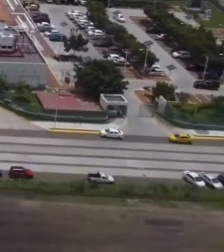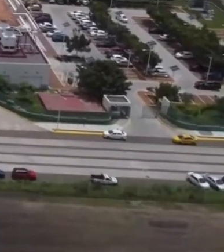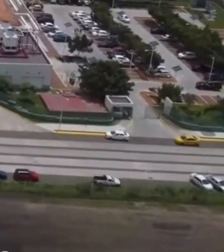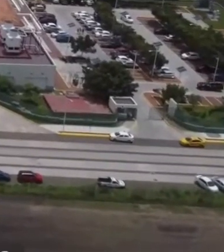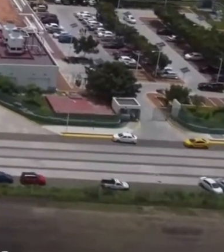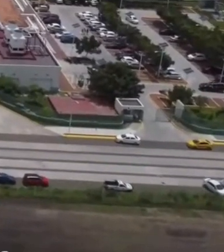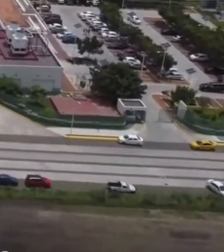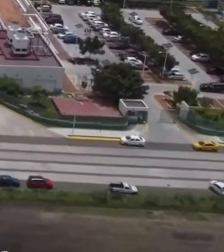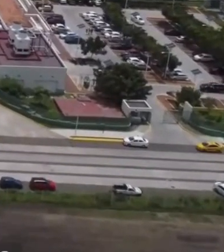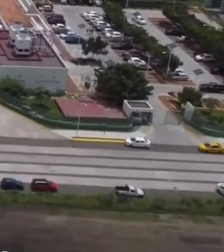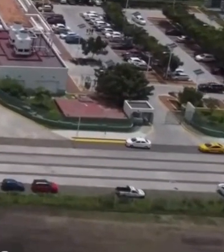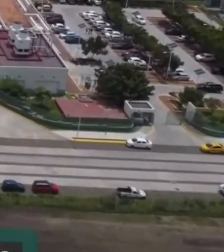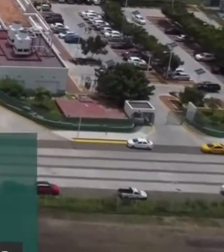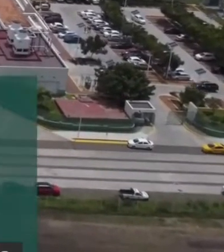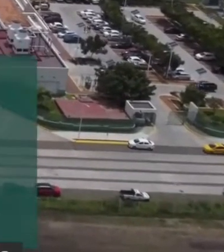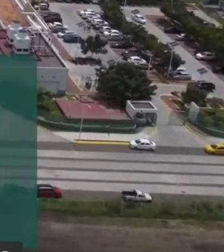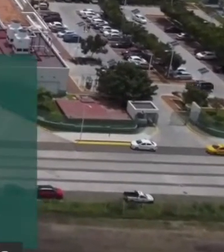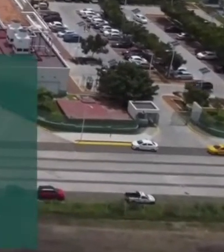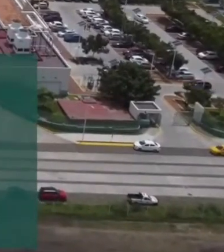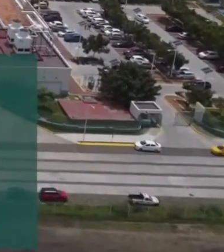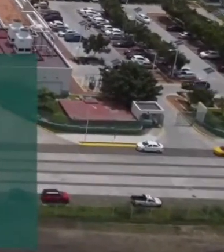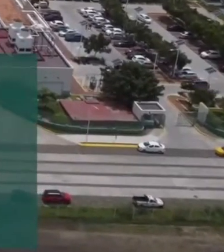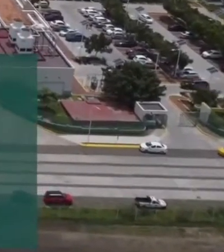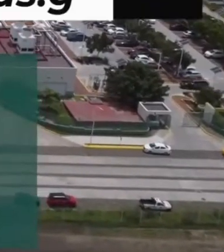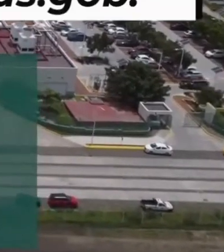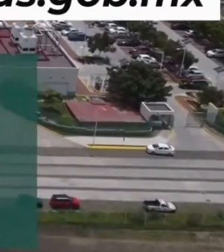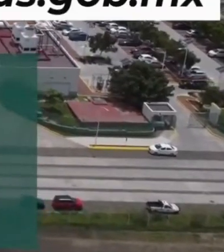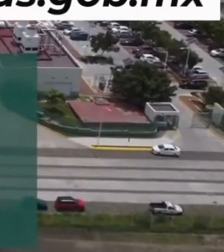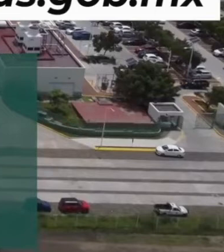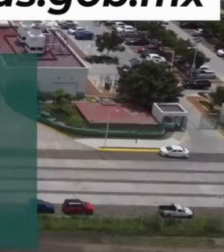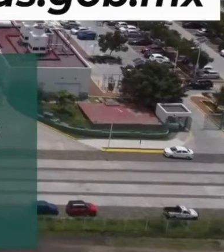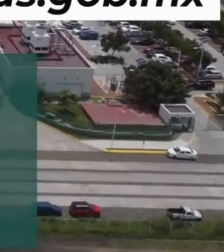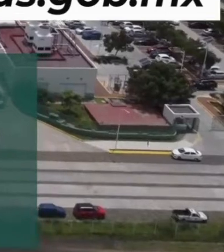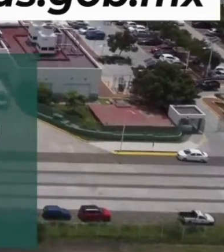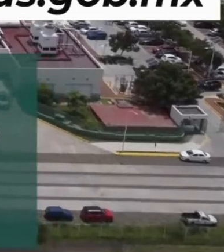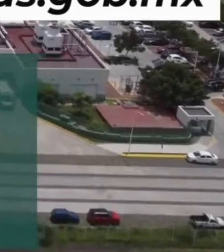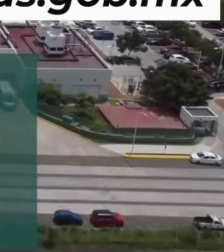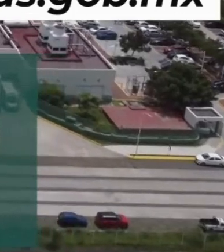octubre, los interesados podrán ingresar al micrositio